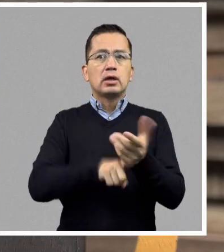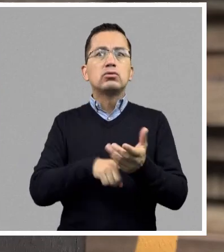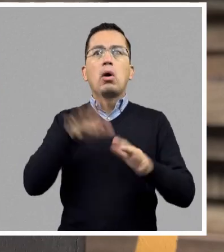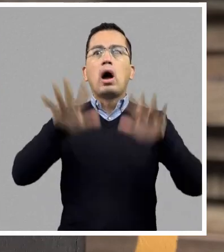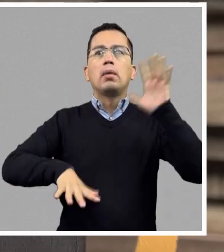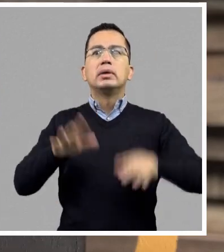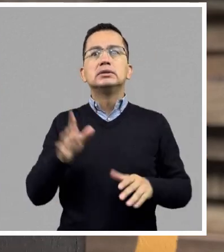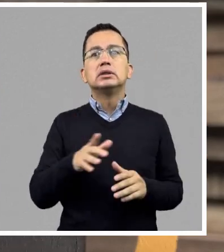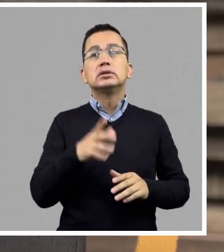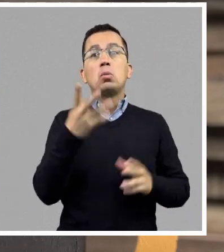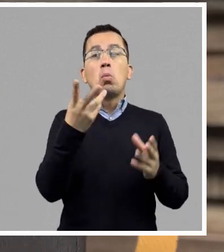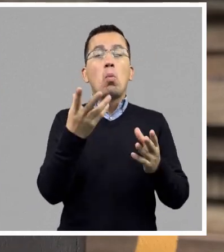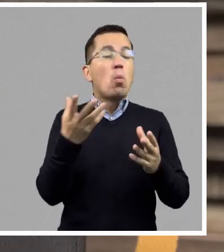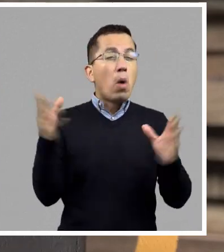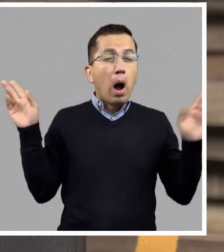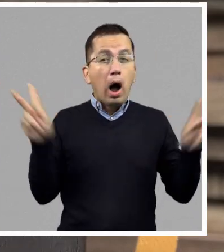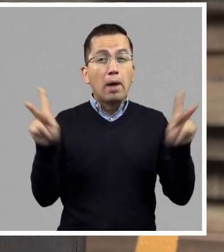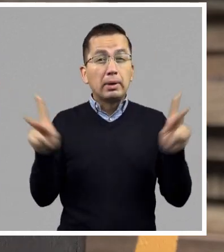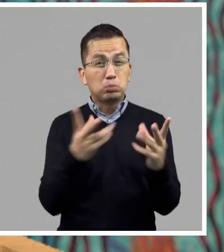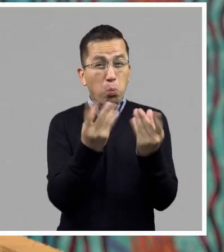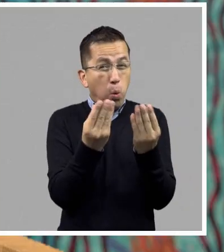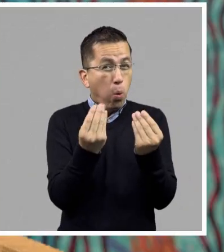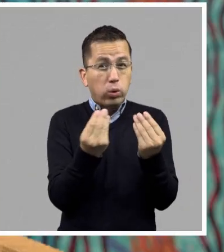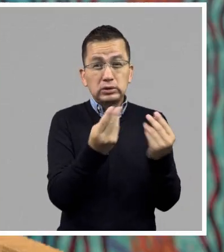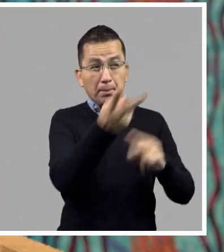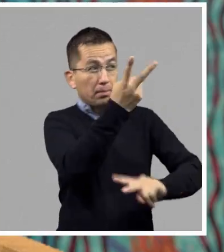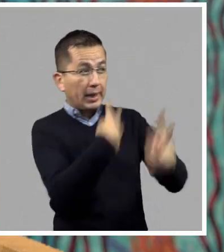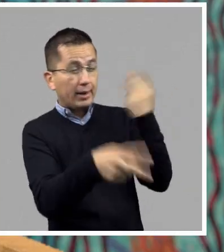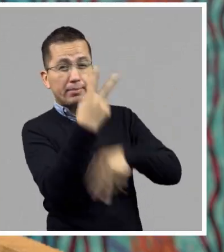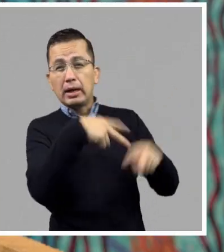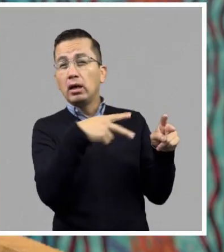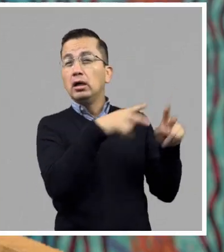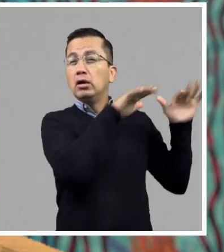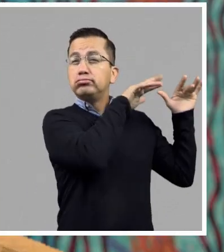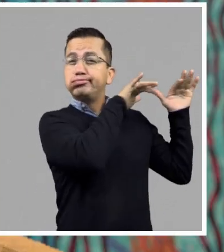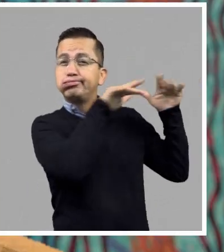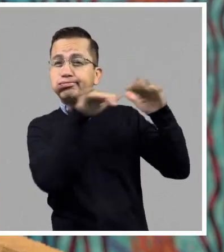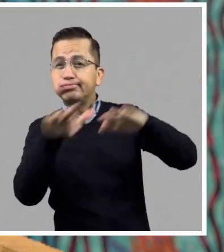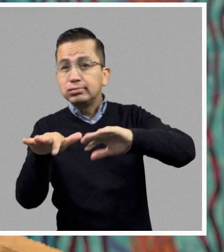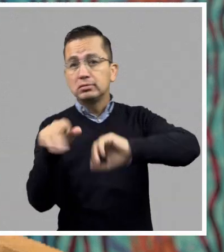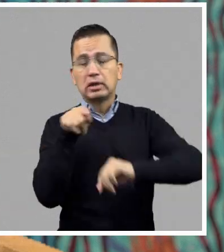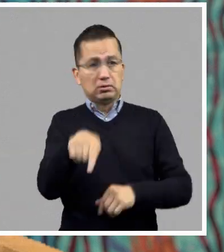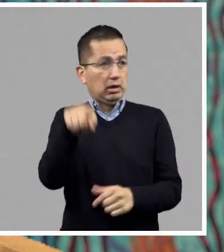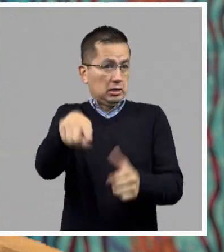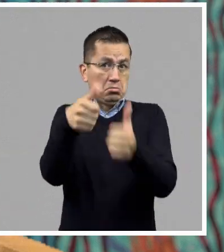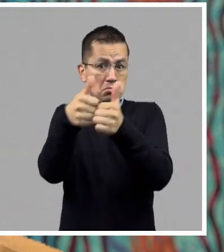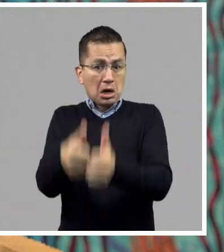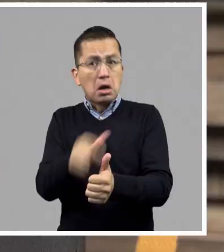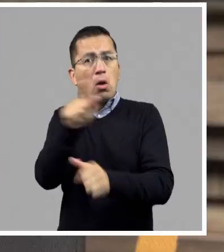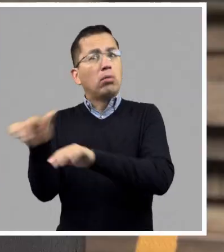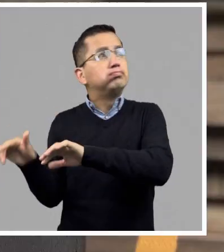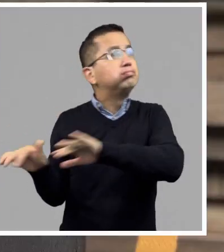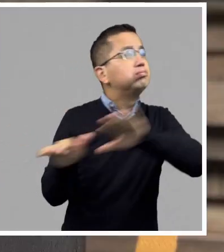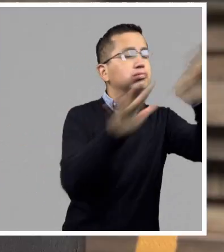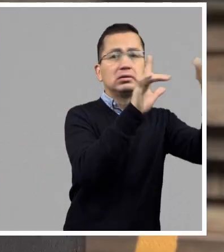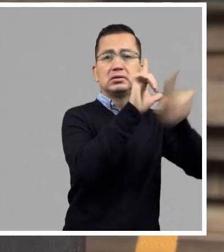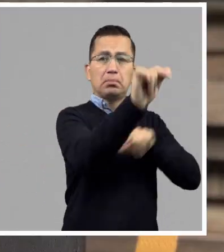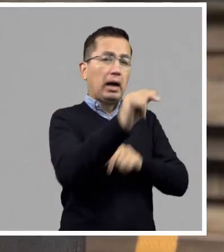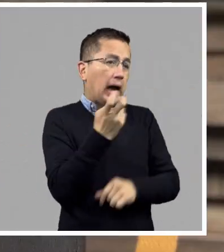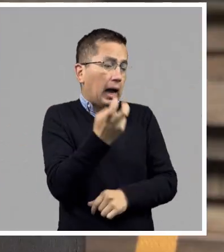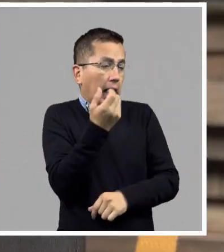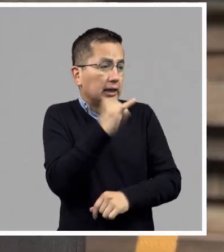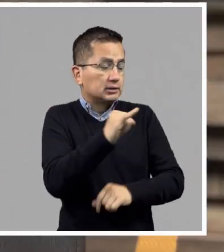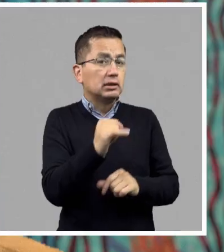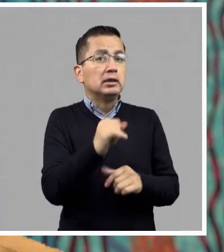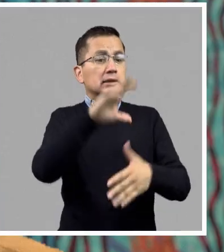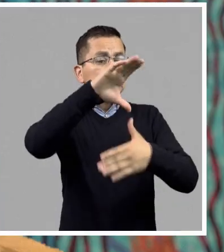aparecen un montón de aves diferentes no Entonces eso de las aves que pasan por aquí es algo muy importante encender